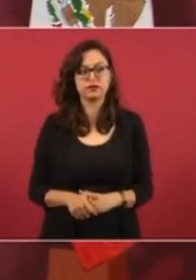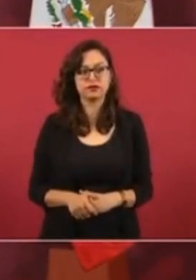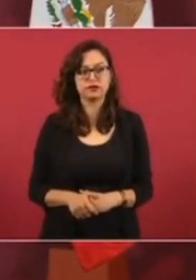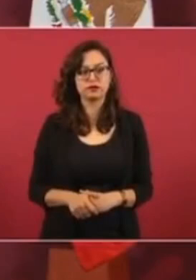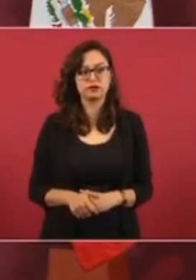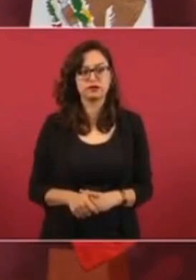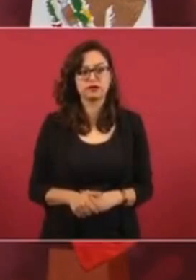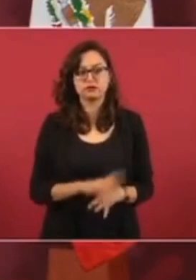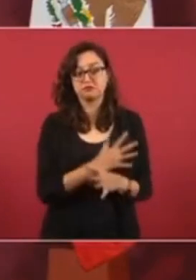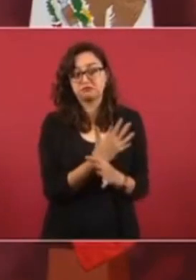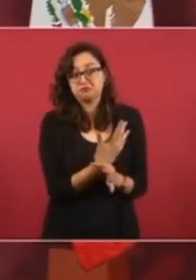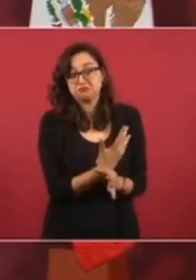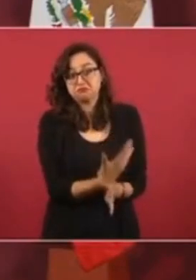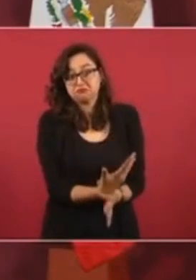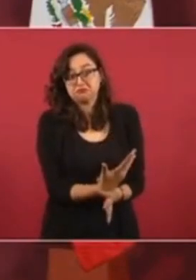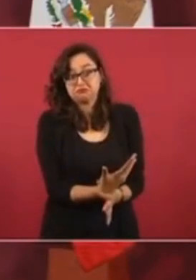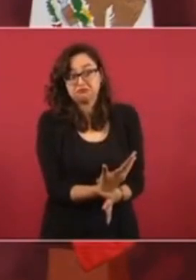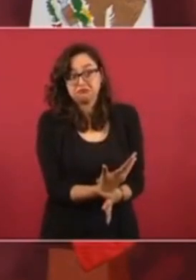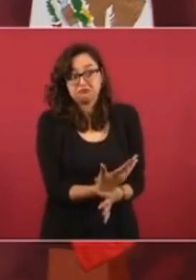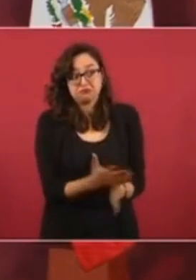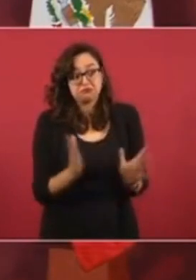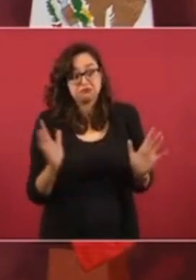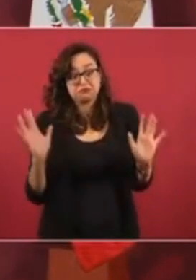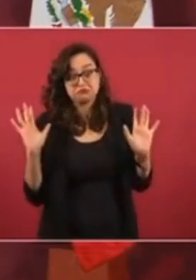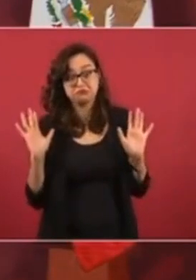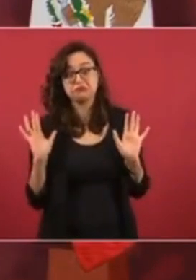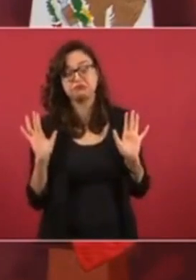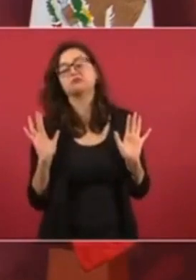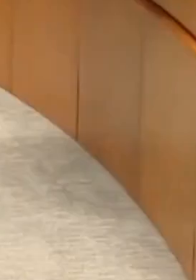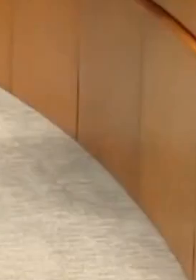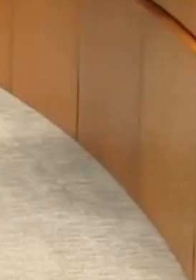a la diputada Yeiko Poleski del Partido Morena.